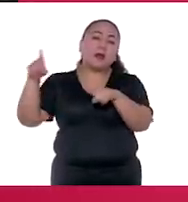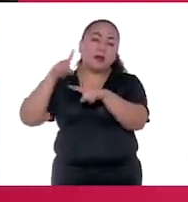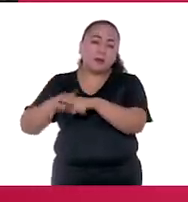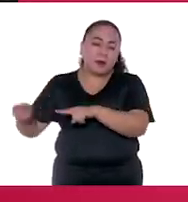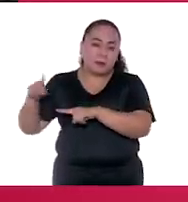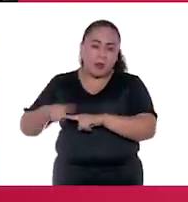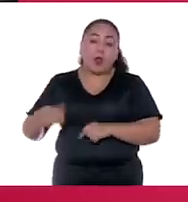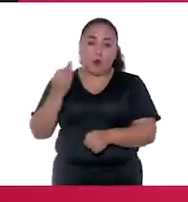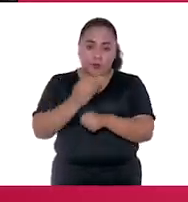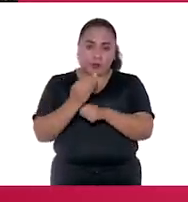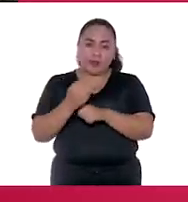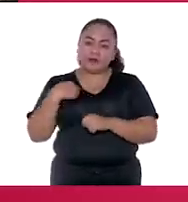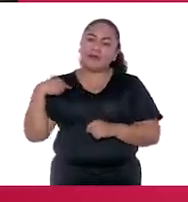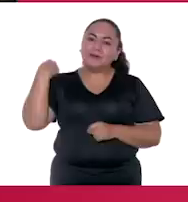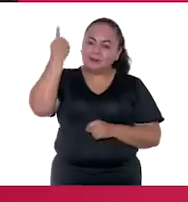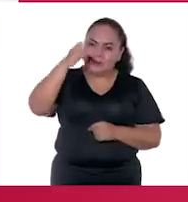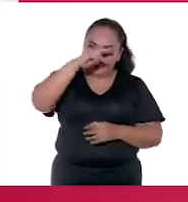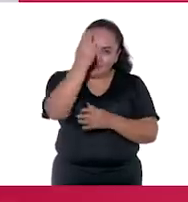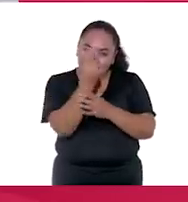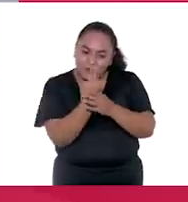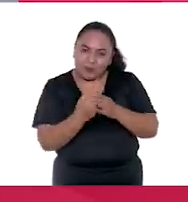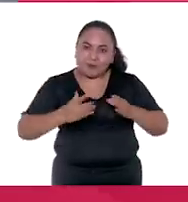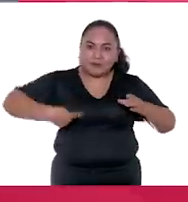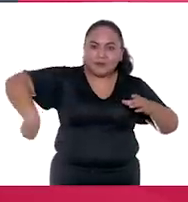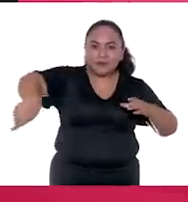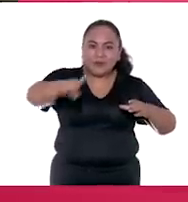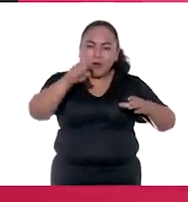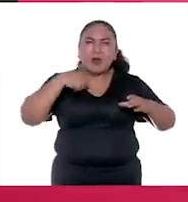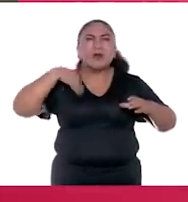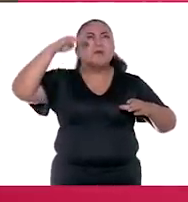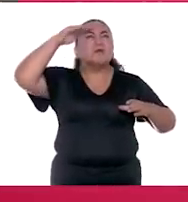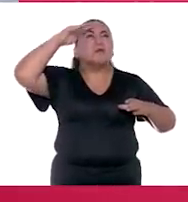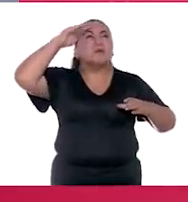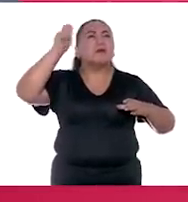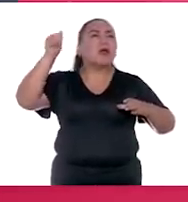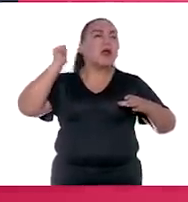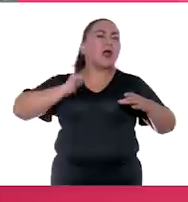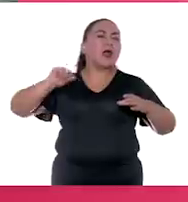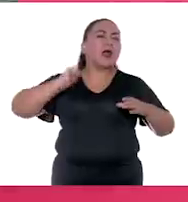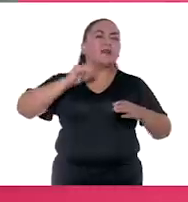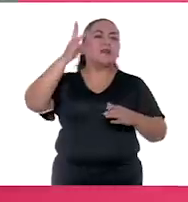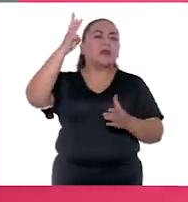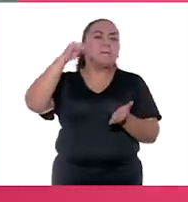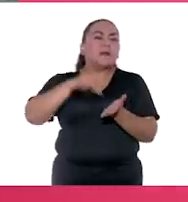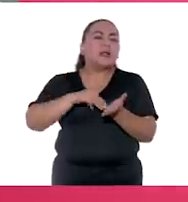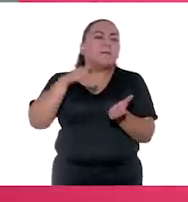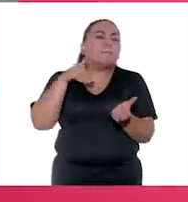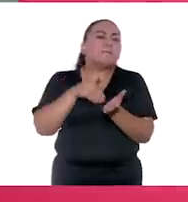Vamos a sumergirnos en las pozas y a pensar en la Tierra de hace más de 3.000 millones de años.